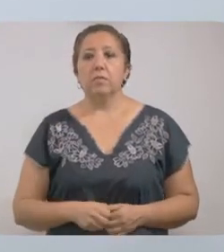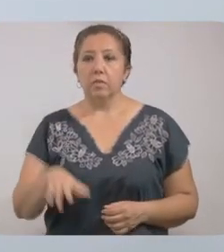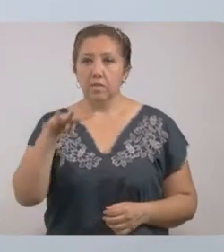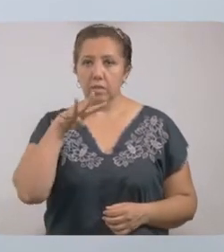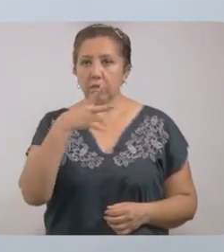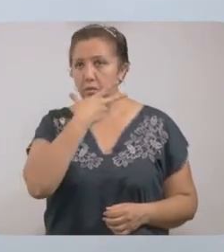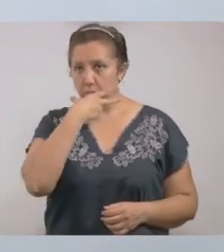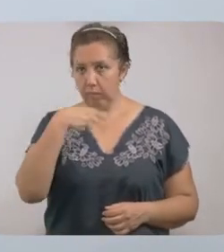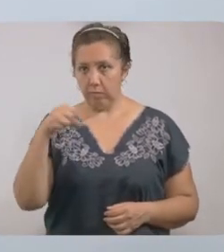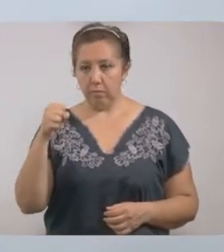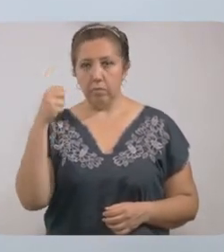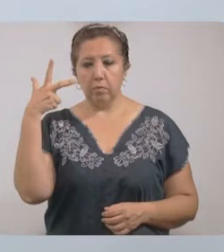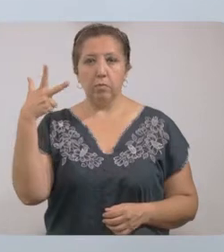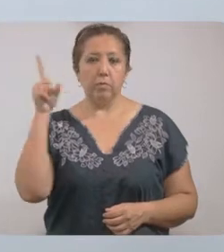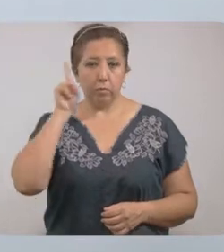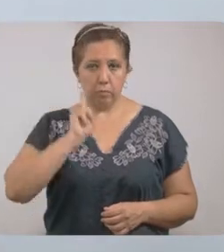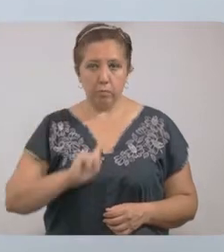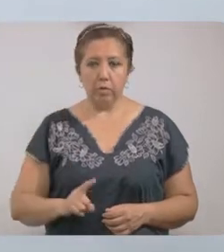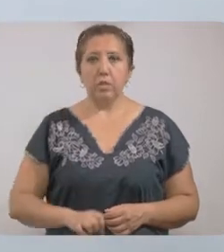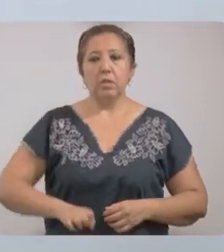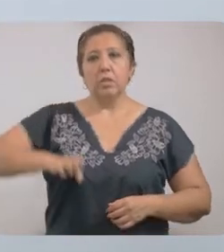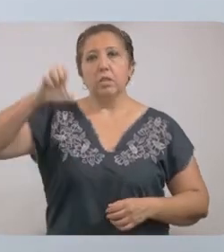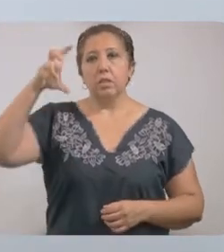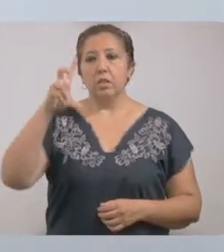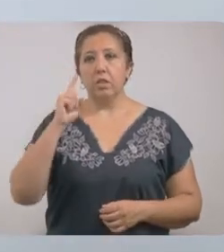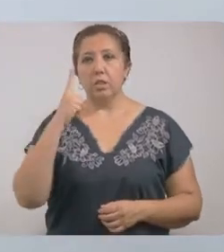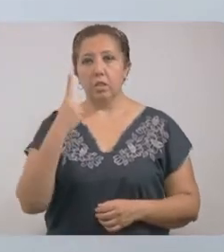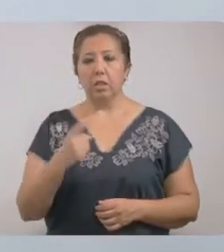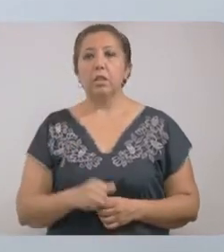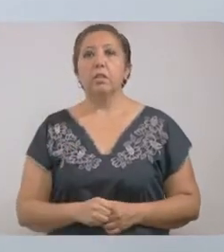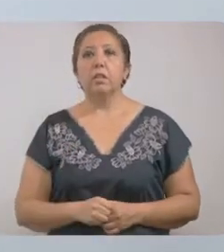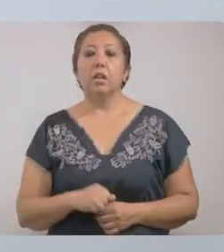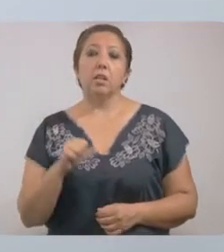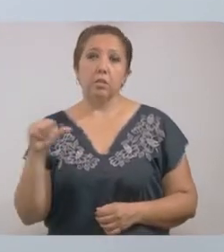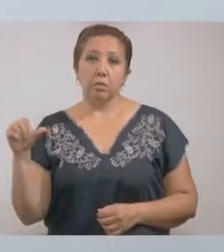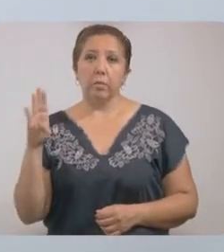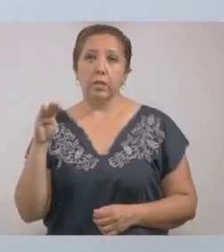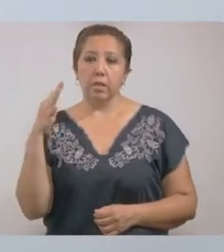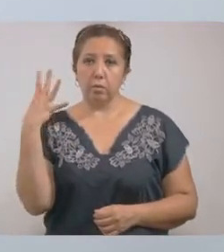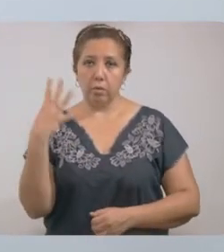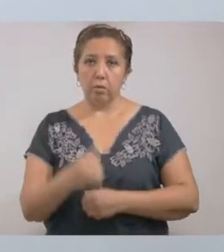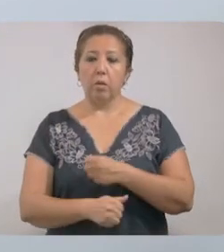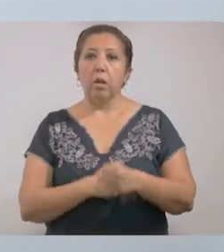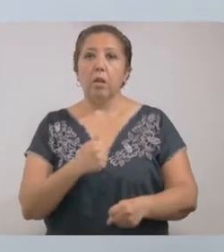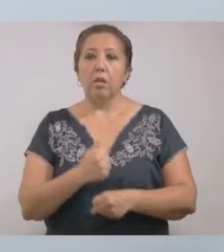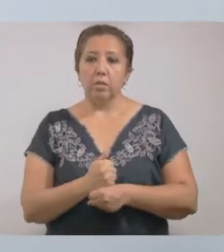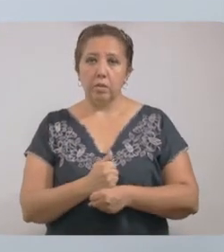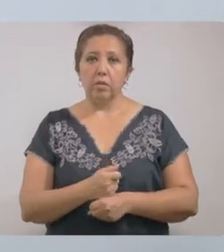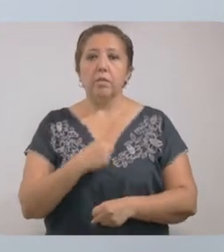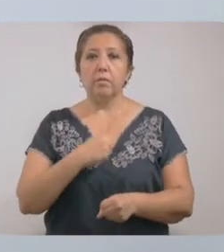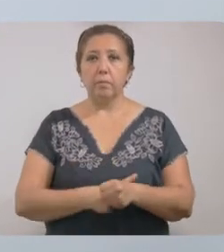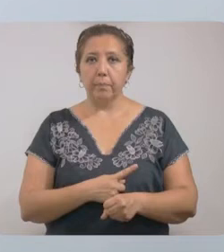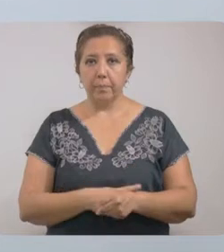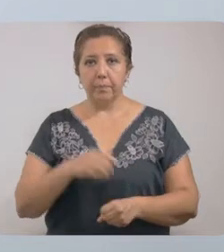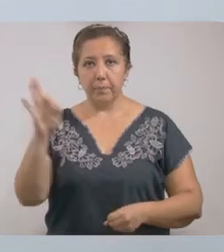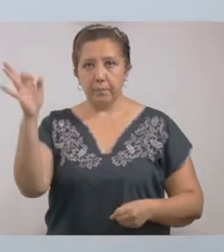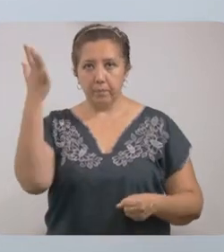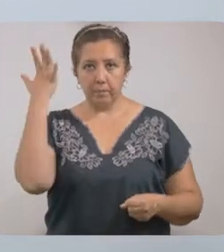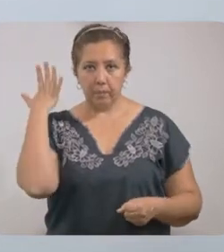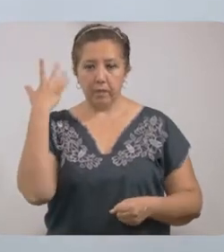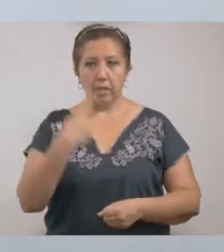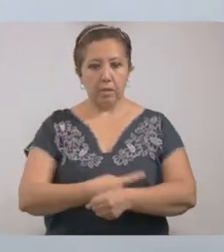Son 19 hombres y 8 mujeres, de un rango de edad de 31 a 94 años. Sus principales enfermedades